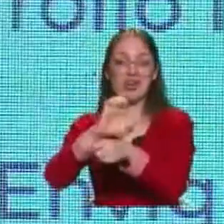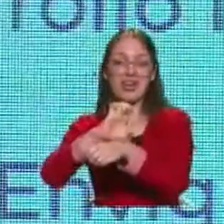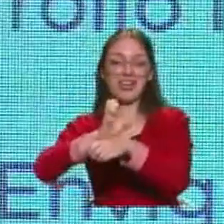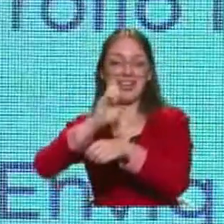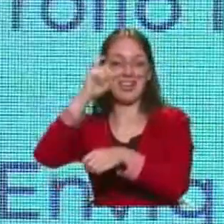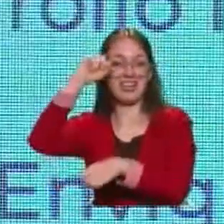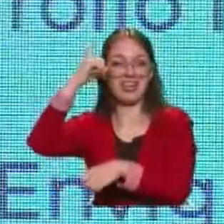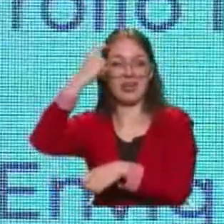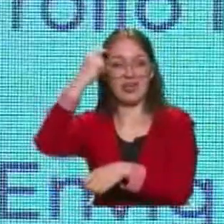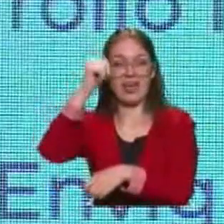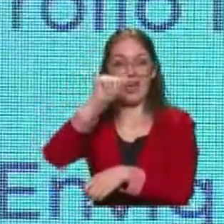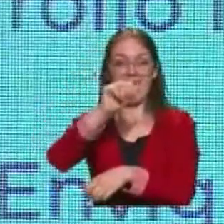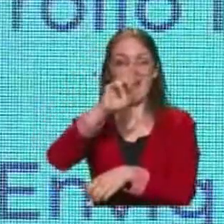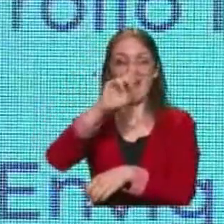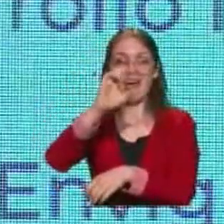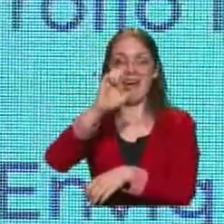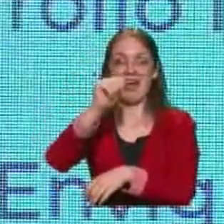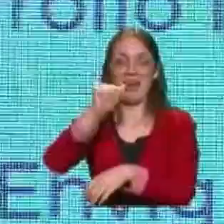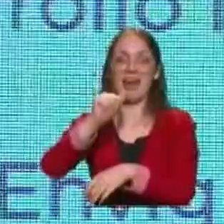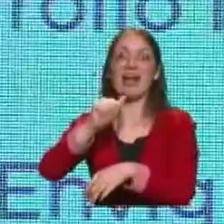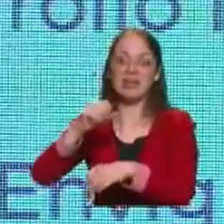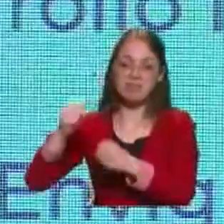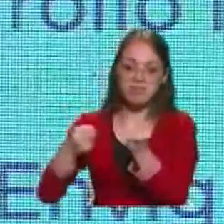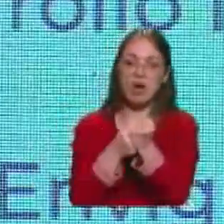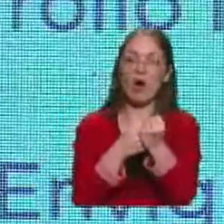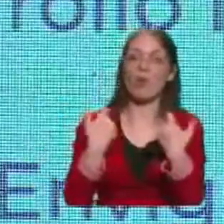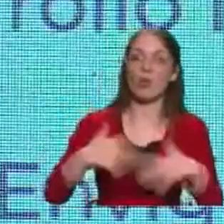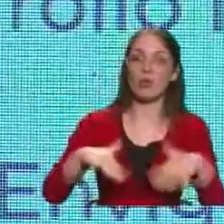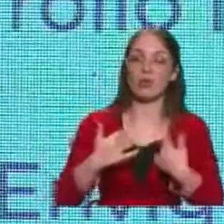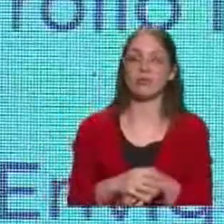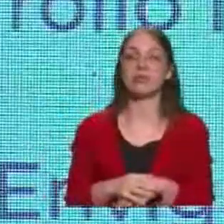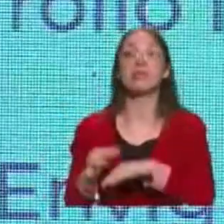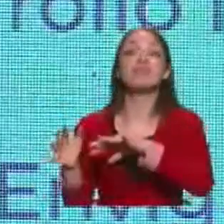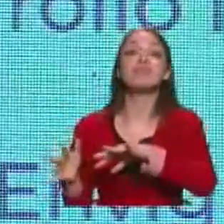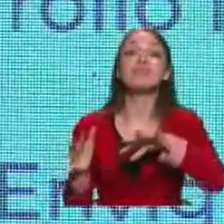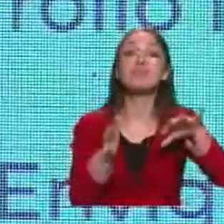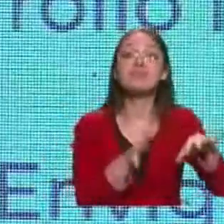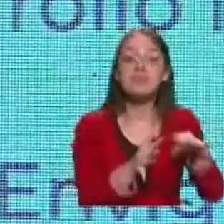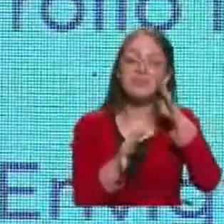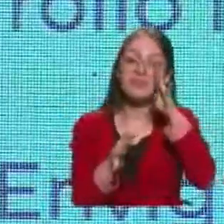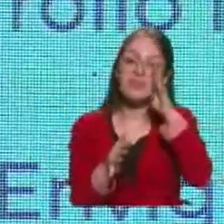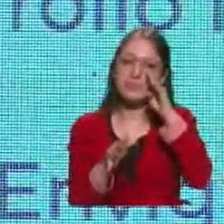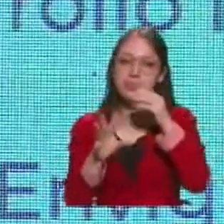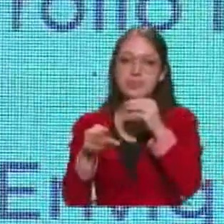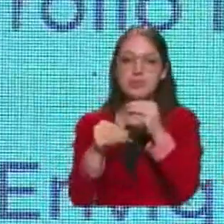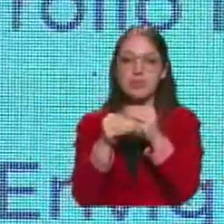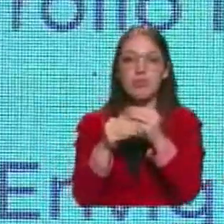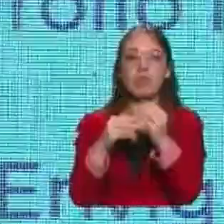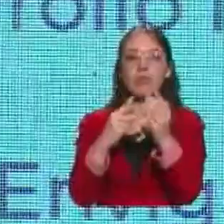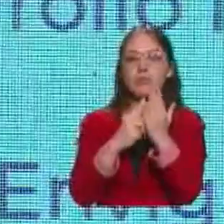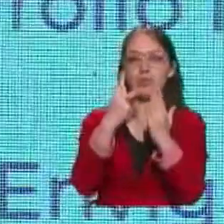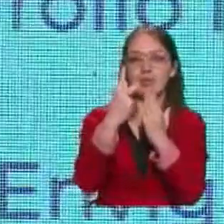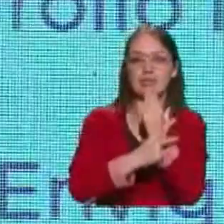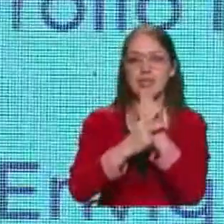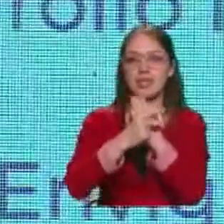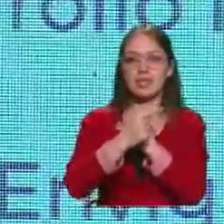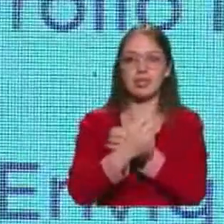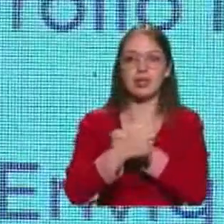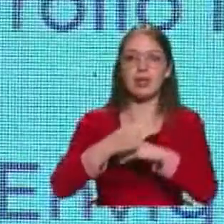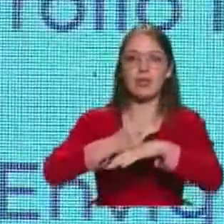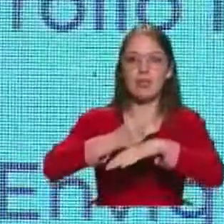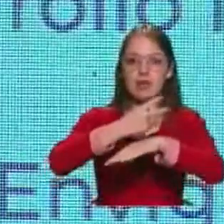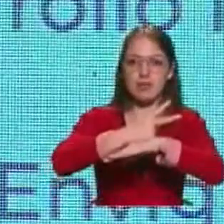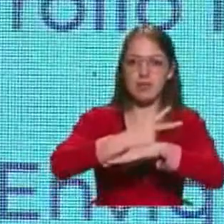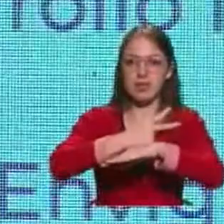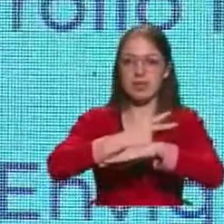plan maestro de infraestructura educativa desde primera infancia primaria secundaria educación para el trabajo educación